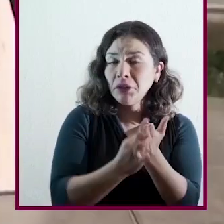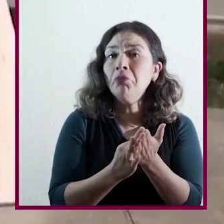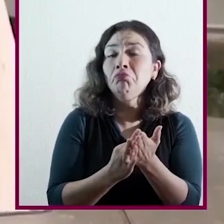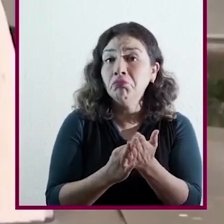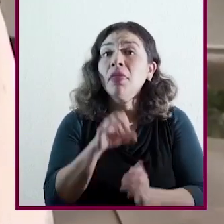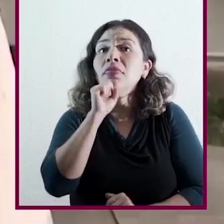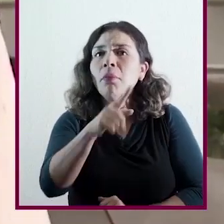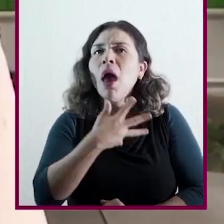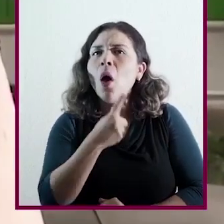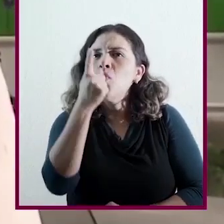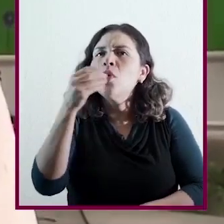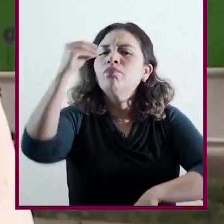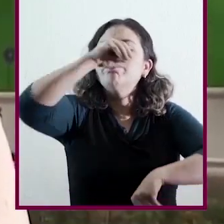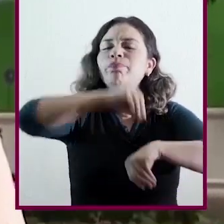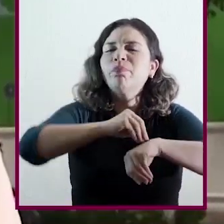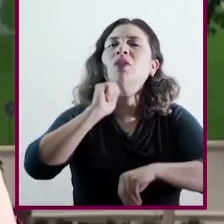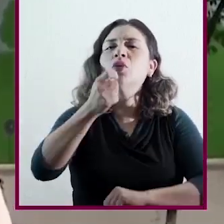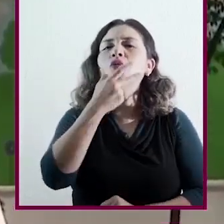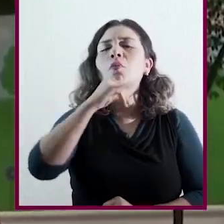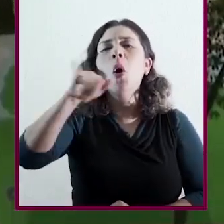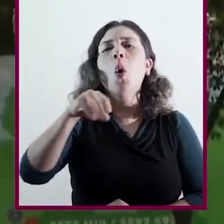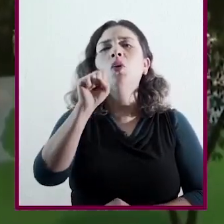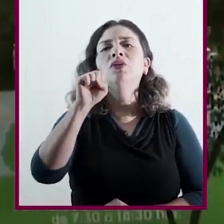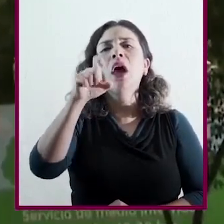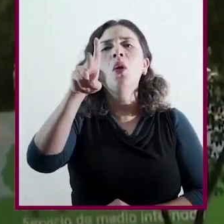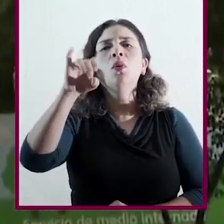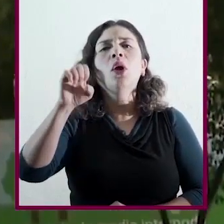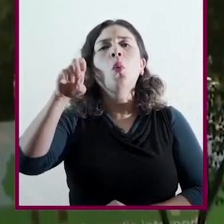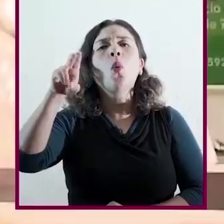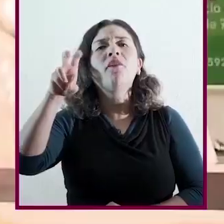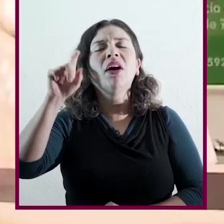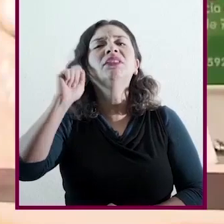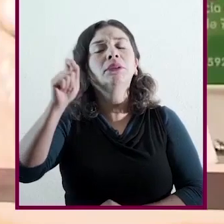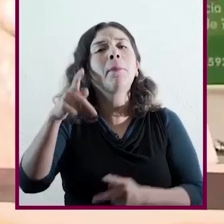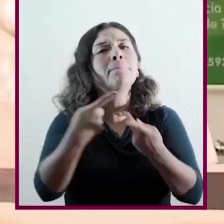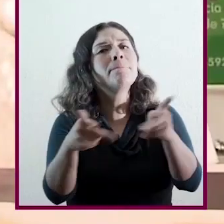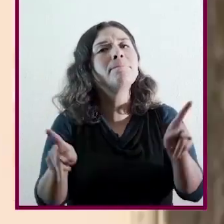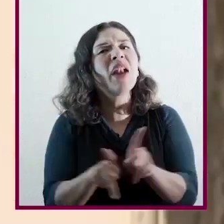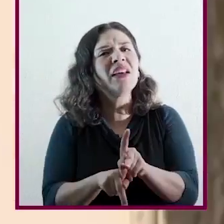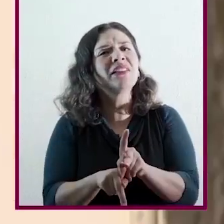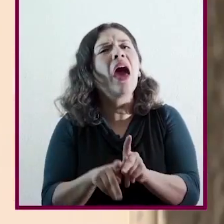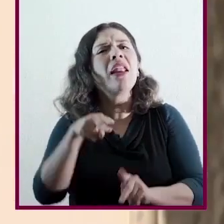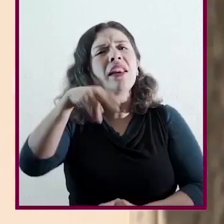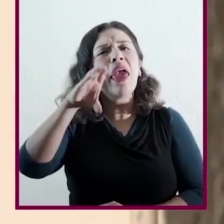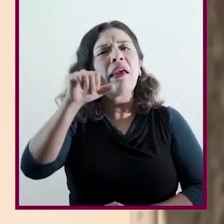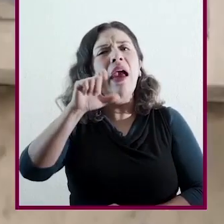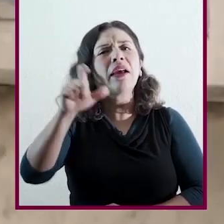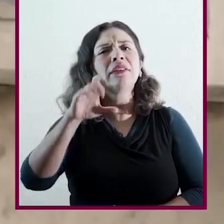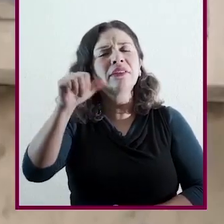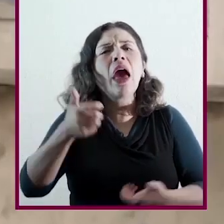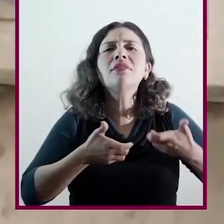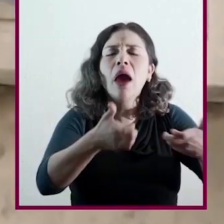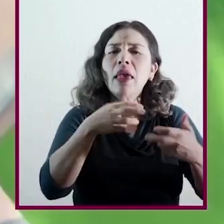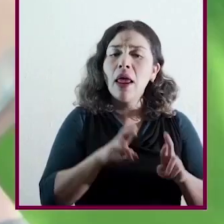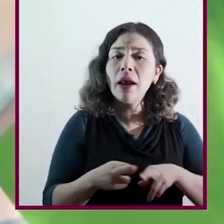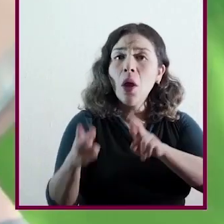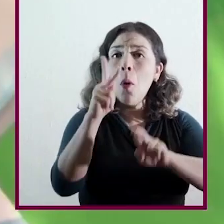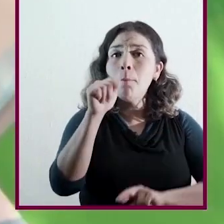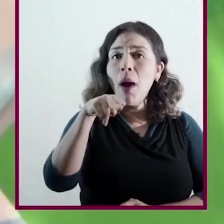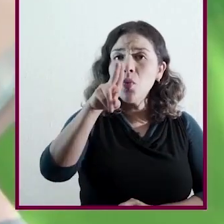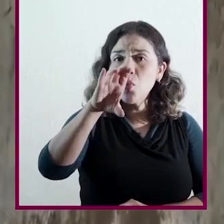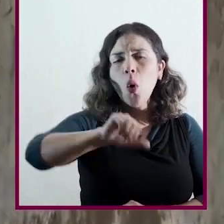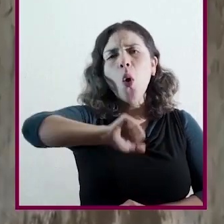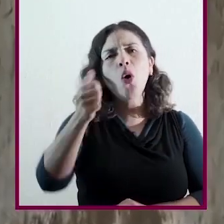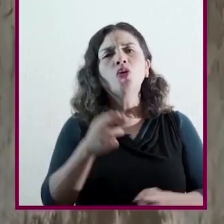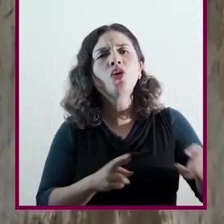acero, sin olvidar la escultura de José Luis Cuevas que preside la pequeña Plaza Necaxa, situada en Río Pánuco y Río